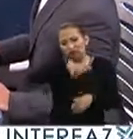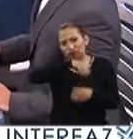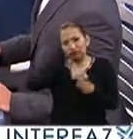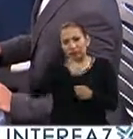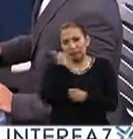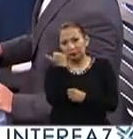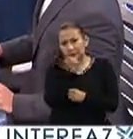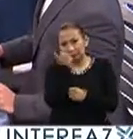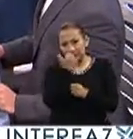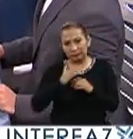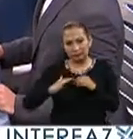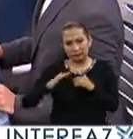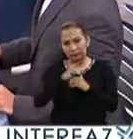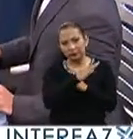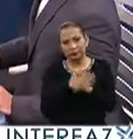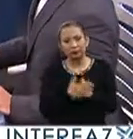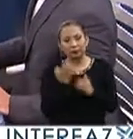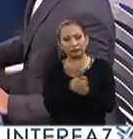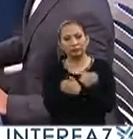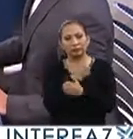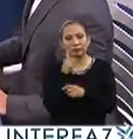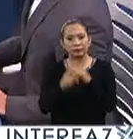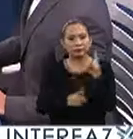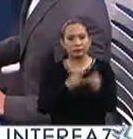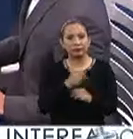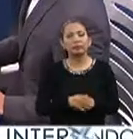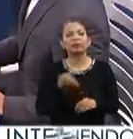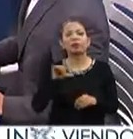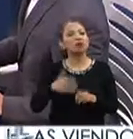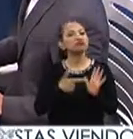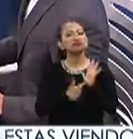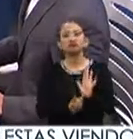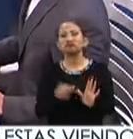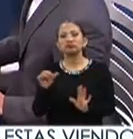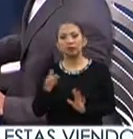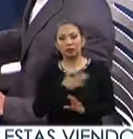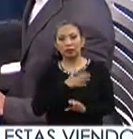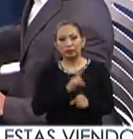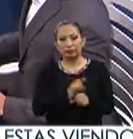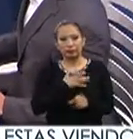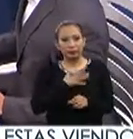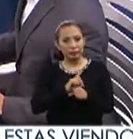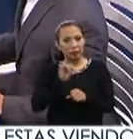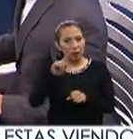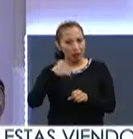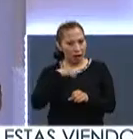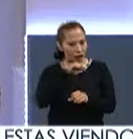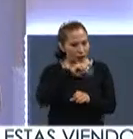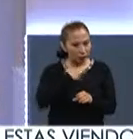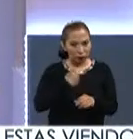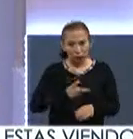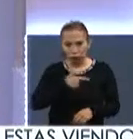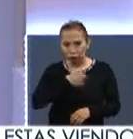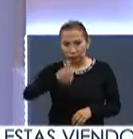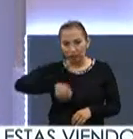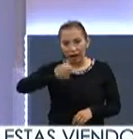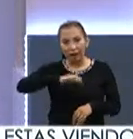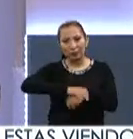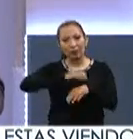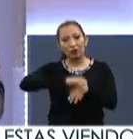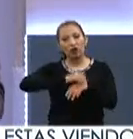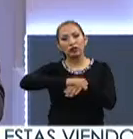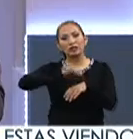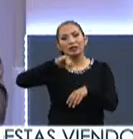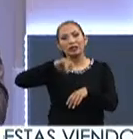de los jóvenes en la educación y el deporte. Hoy, ¿qué nos presentas, Jorge? Buenos días. Buenos días, Omar, Ana, qué gusto saludarlos, amigos de